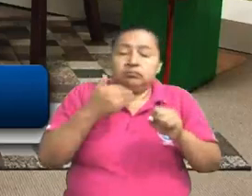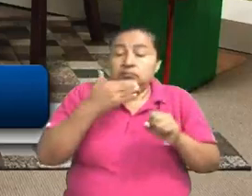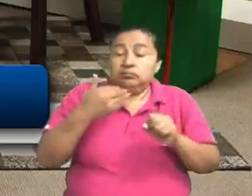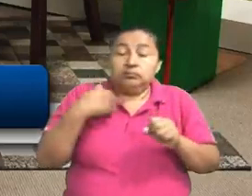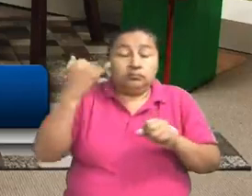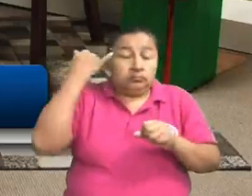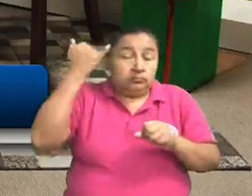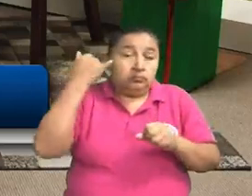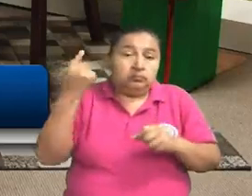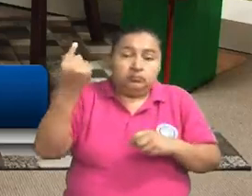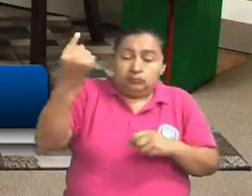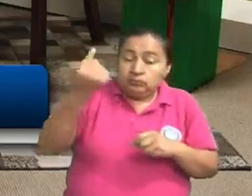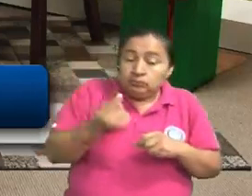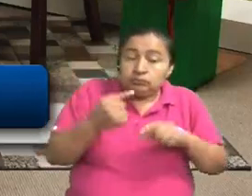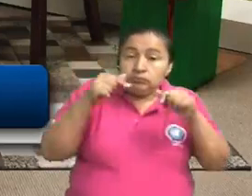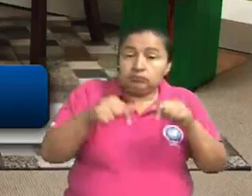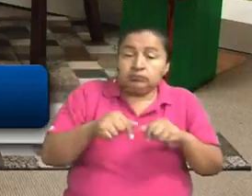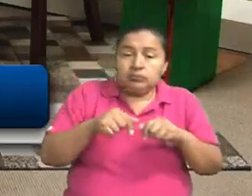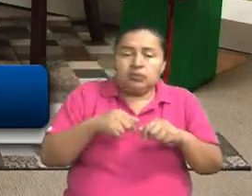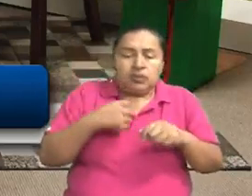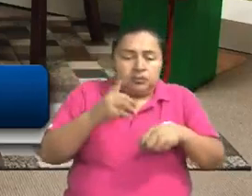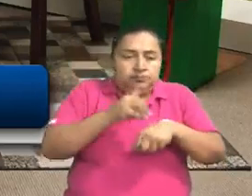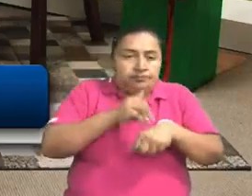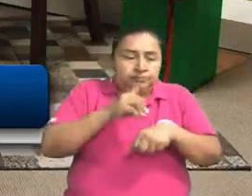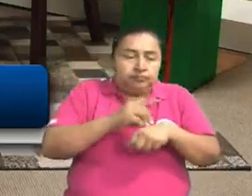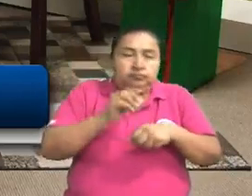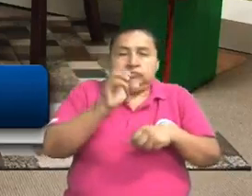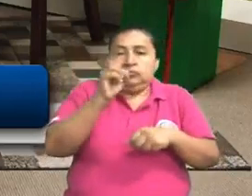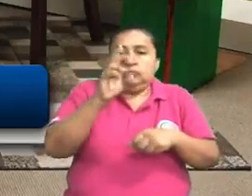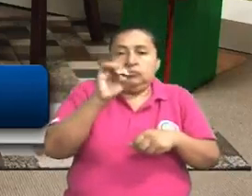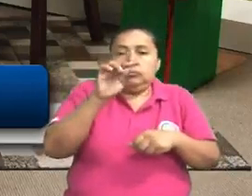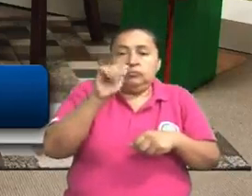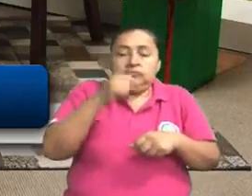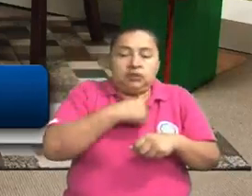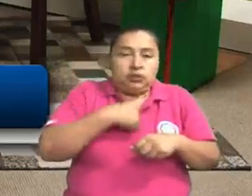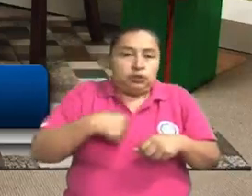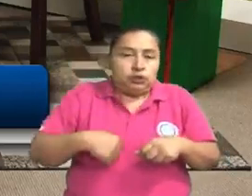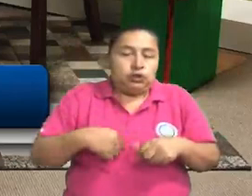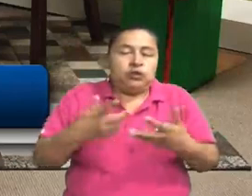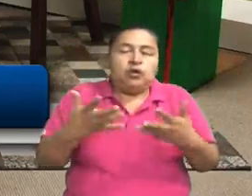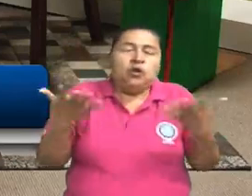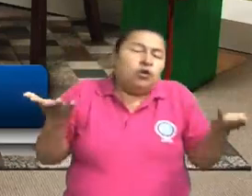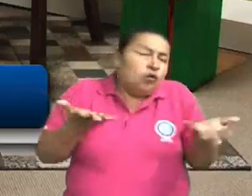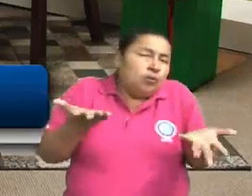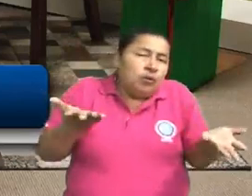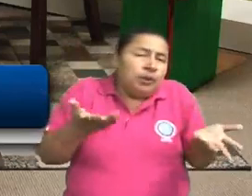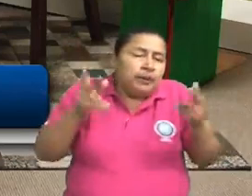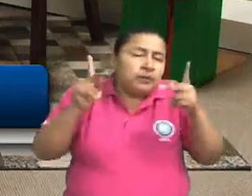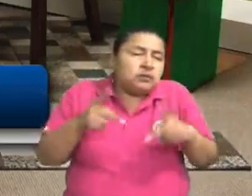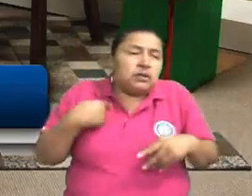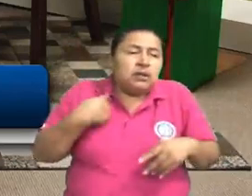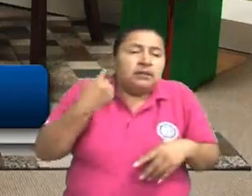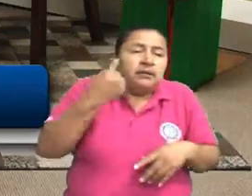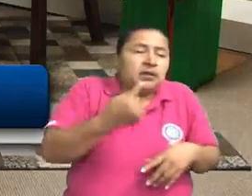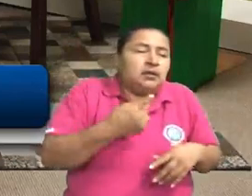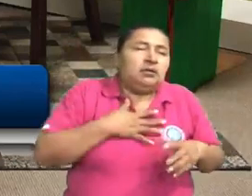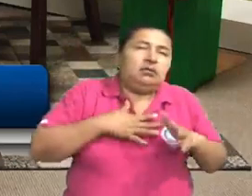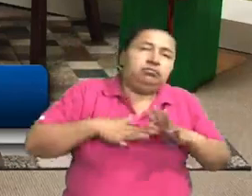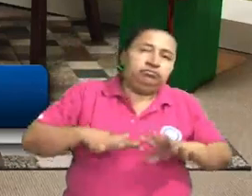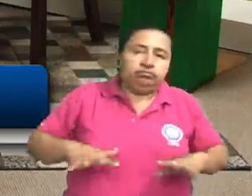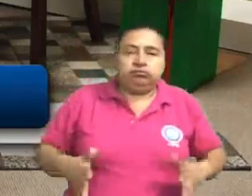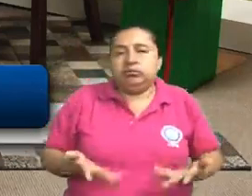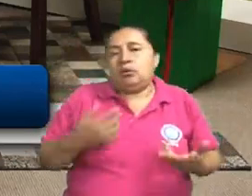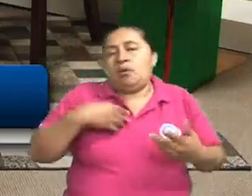beneficiadas con este tipo de medicina oriental en China, ¿cómo deben ir preparados? ¿Se tienen que relajar? ¿Cómo